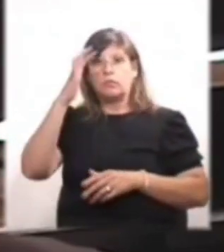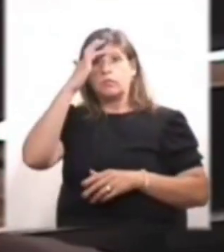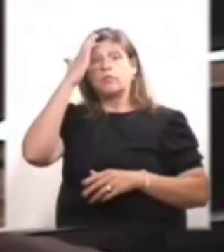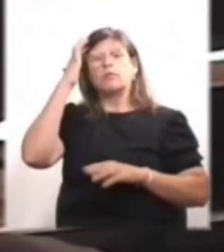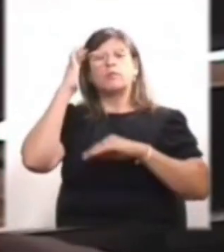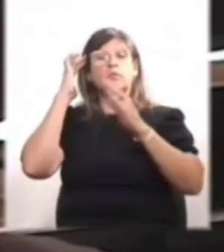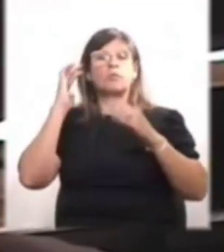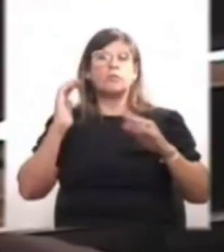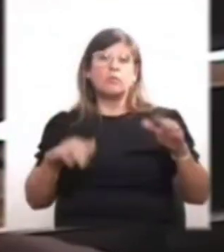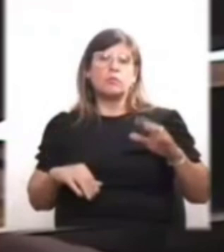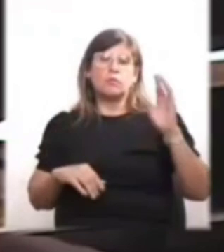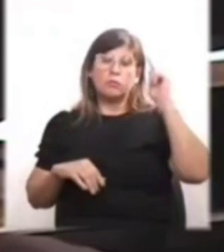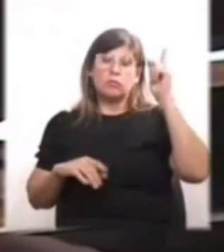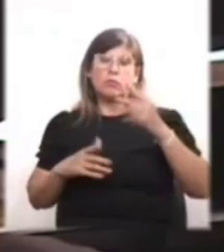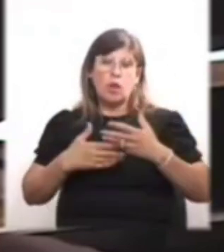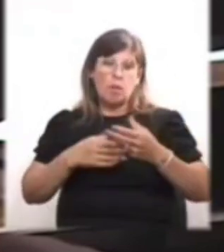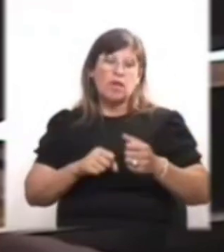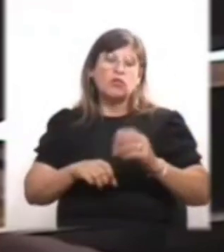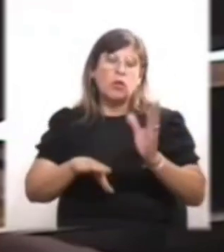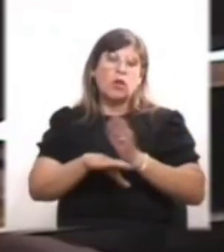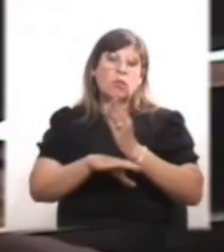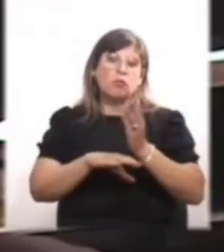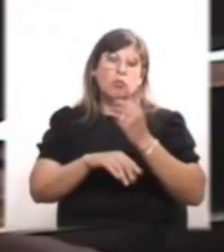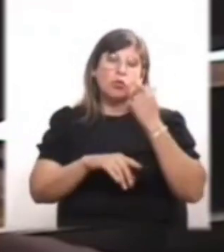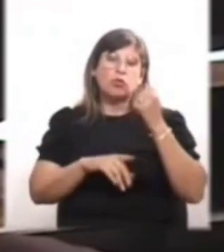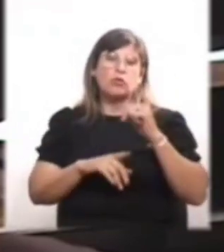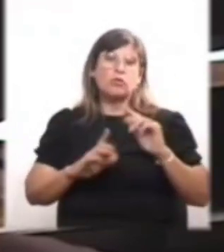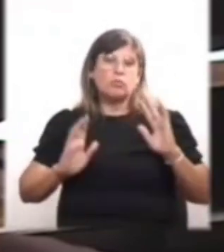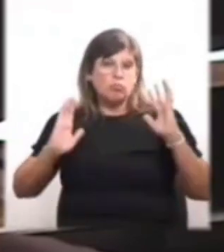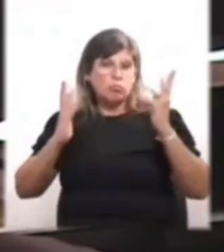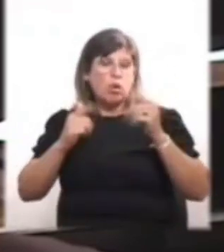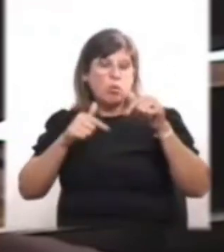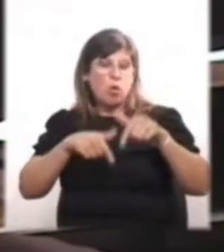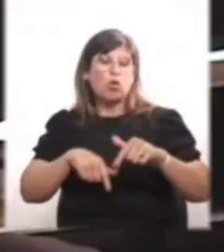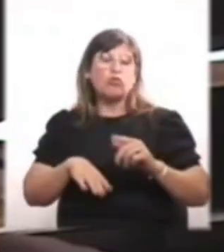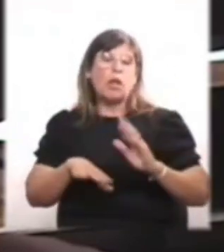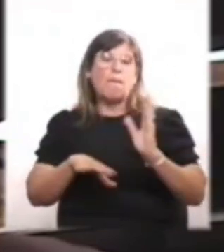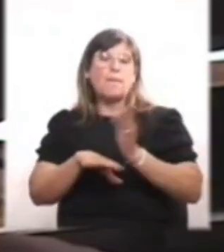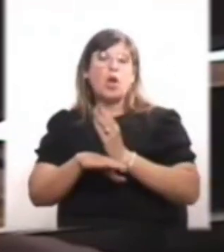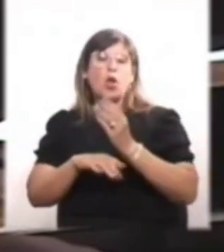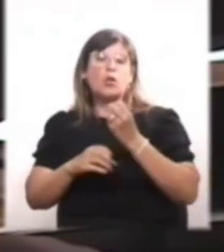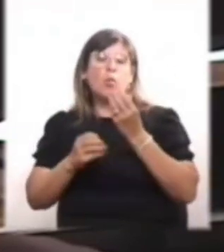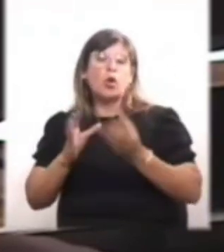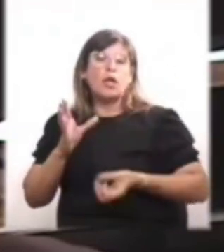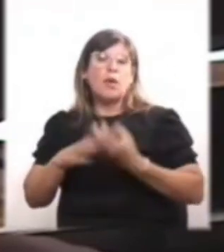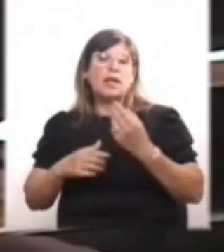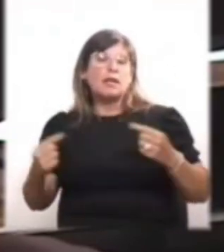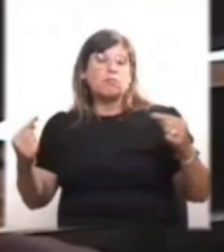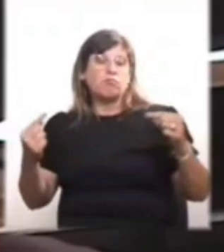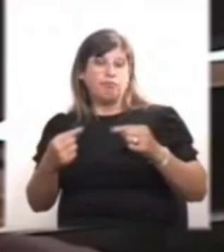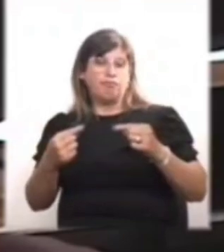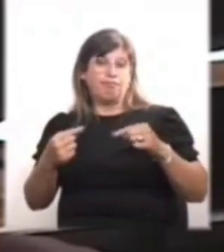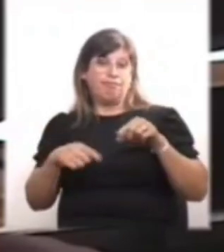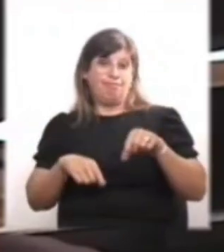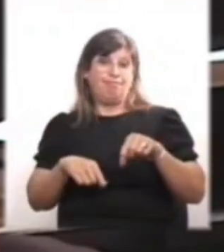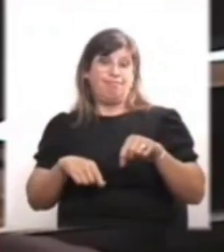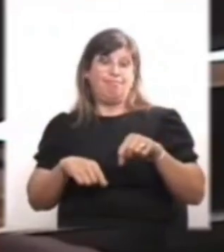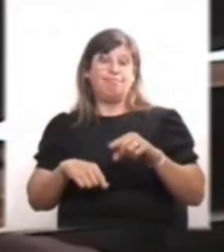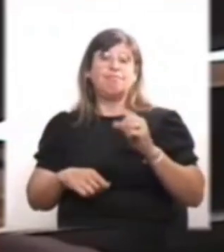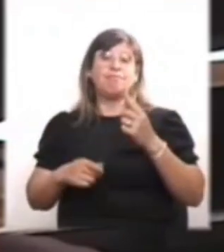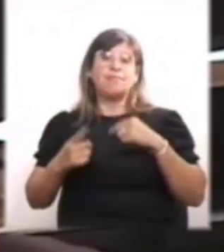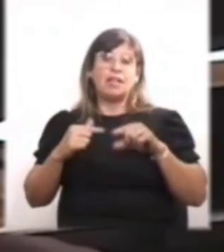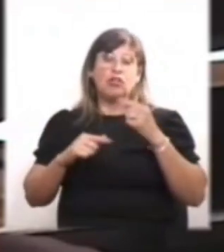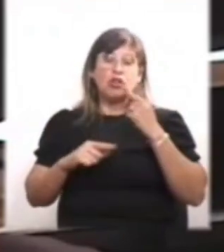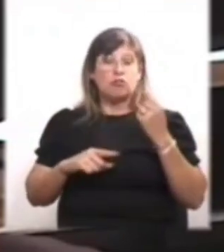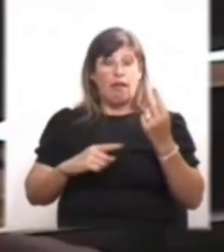al monte nativo va a ayudar a la producción del monte productivo, porque va a crear esa oposición y en la cual